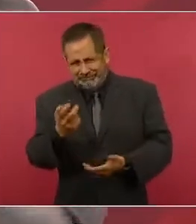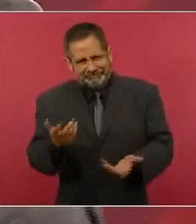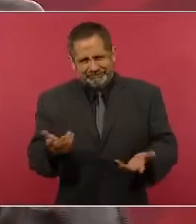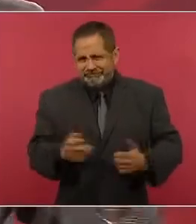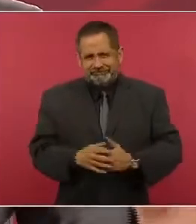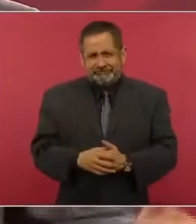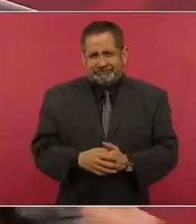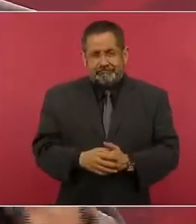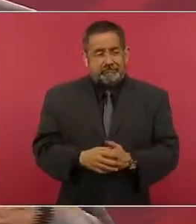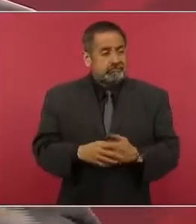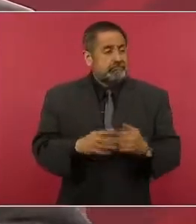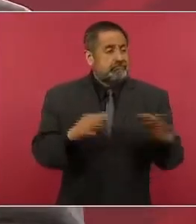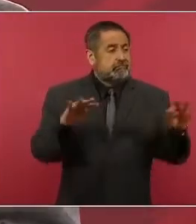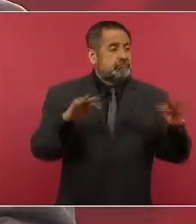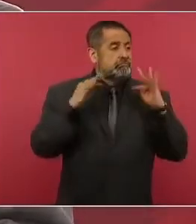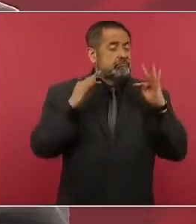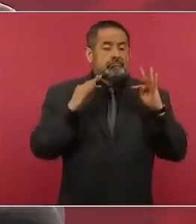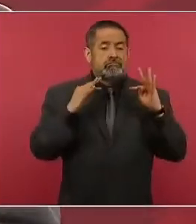Vivir rodeado de